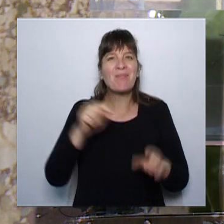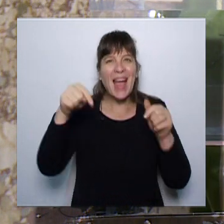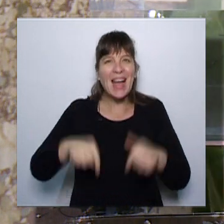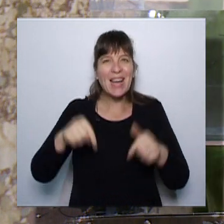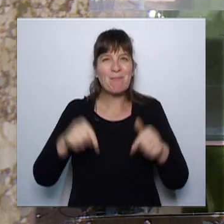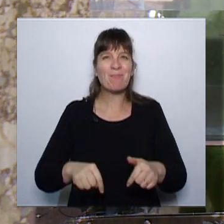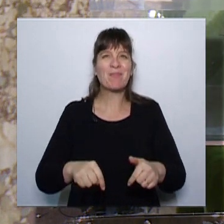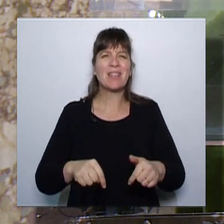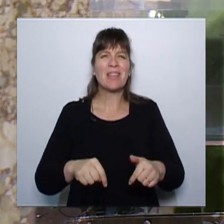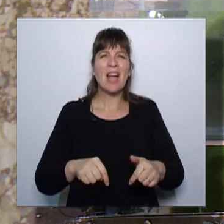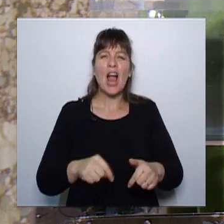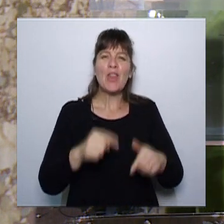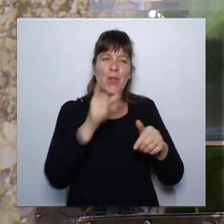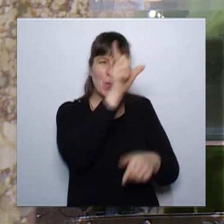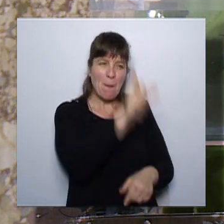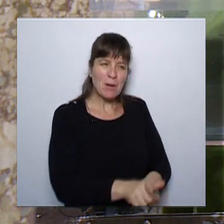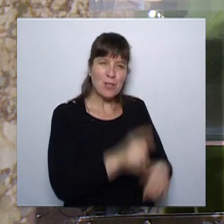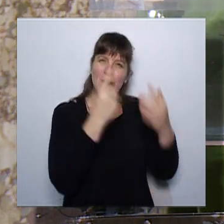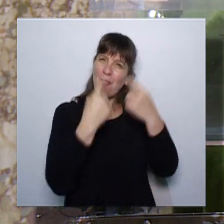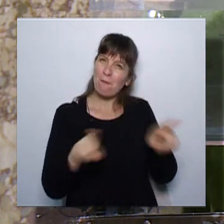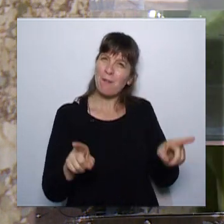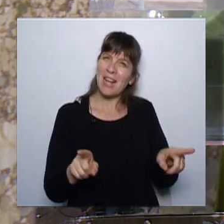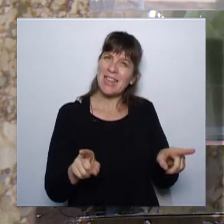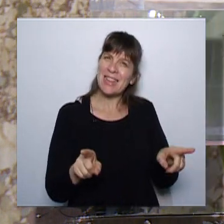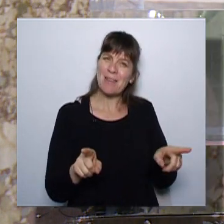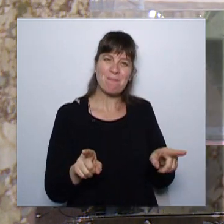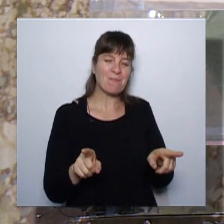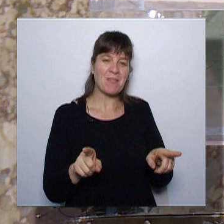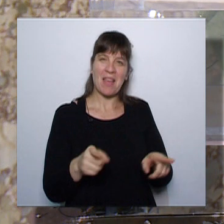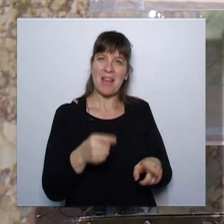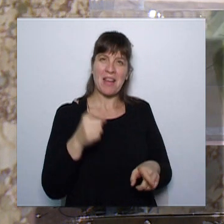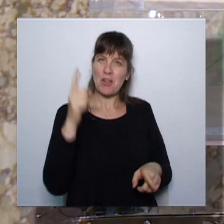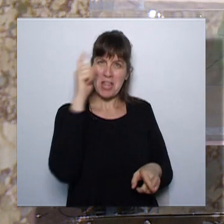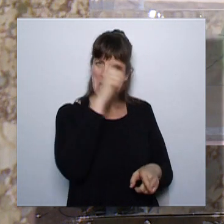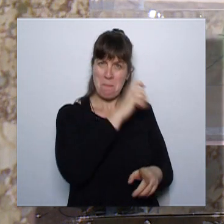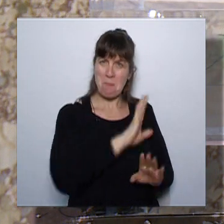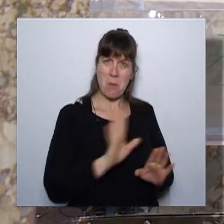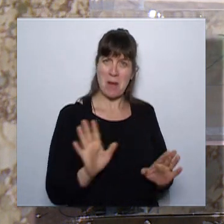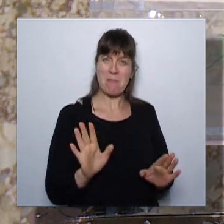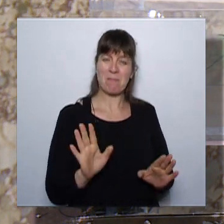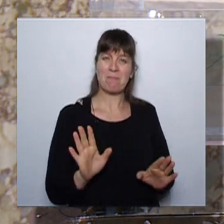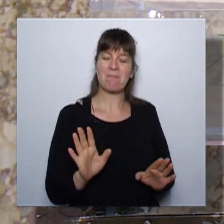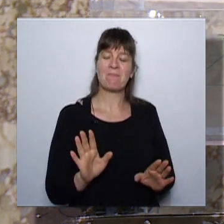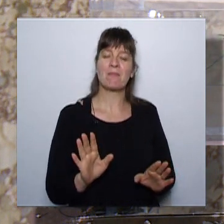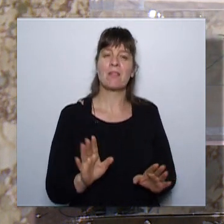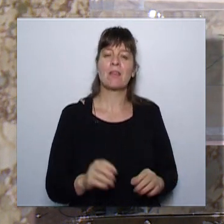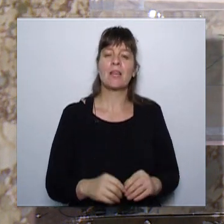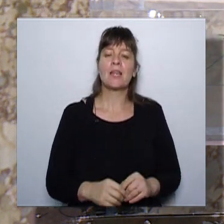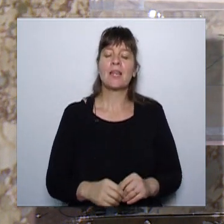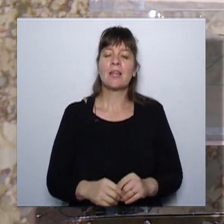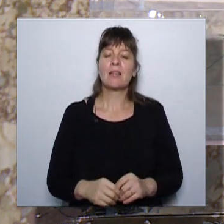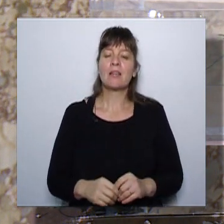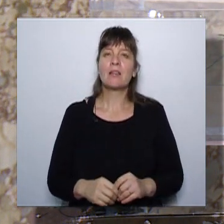el alguien totalmente distinto no tenía ningún problema en incorporarlo porque